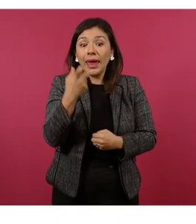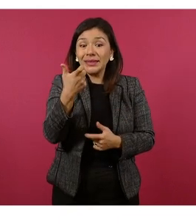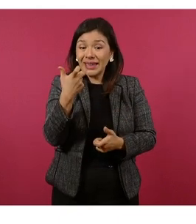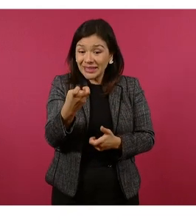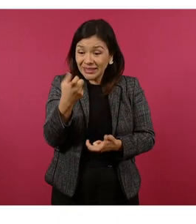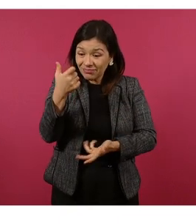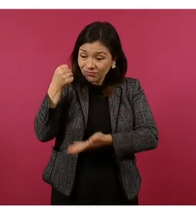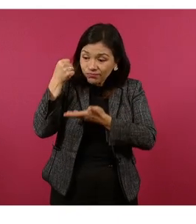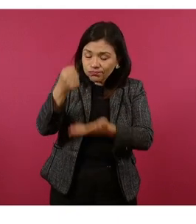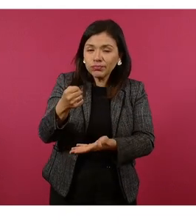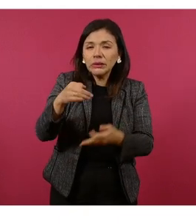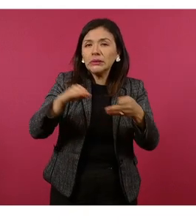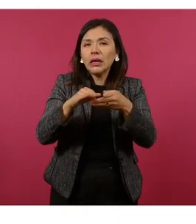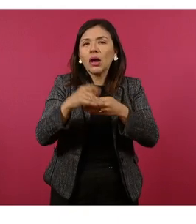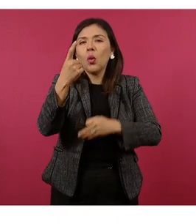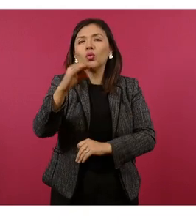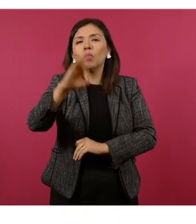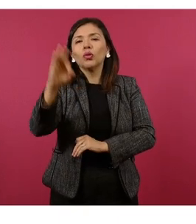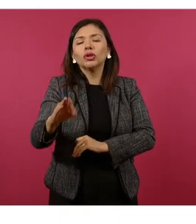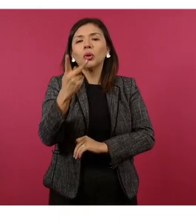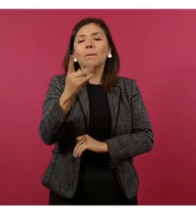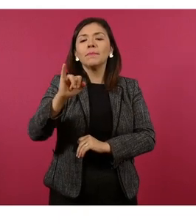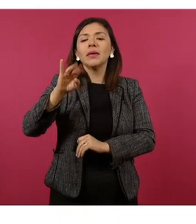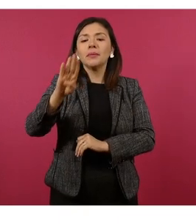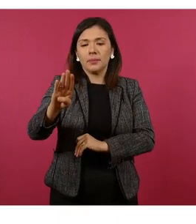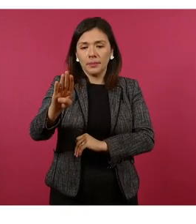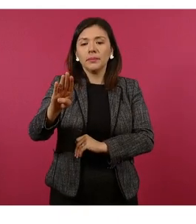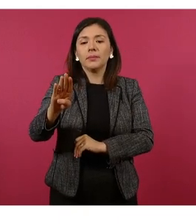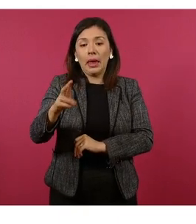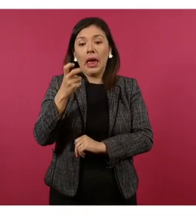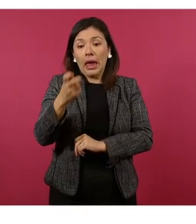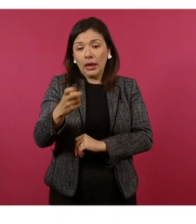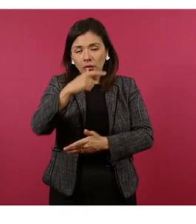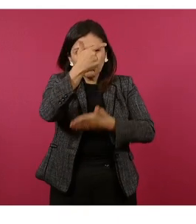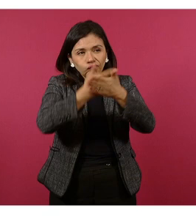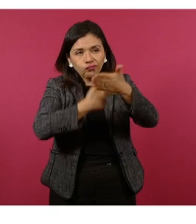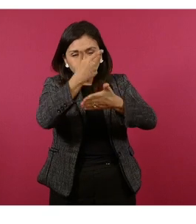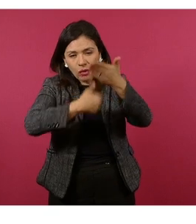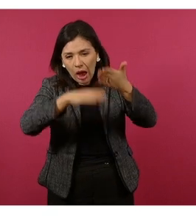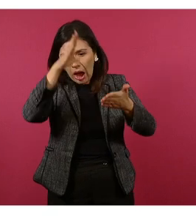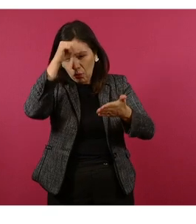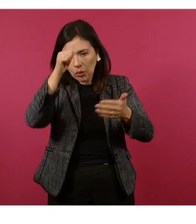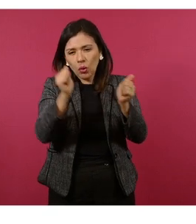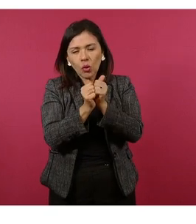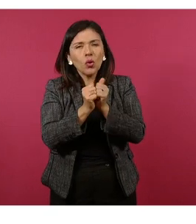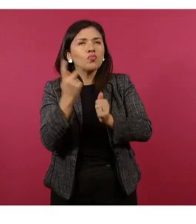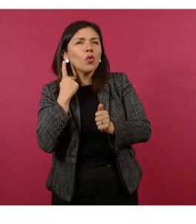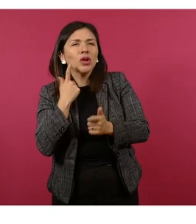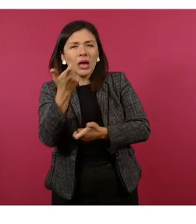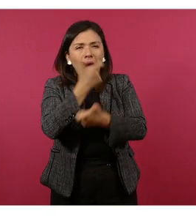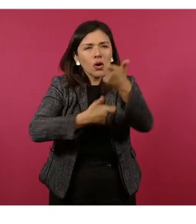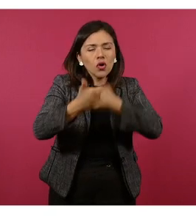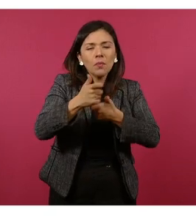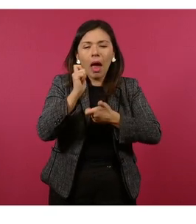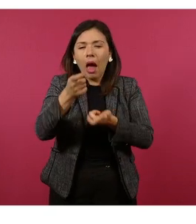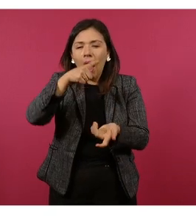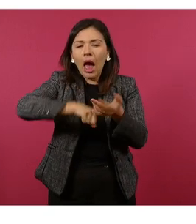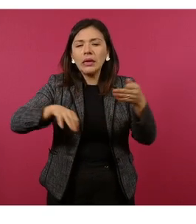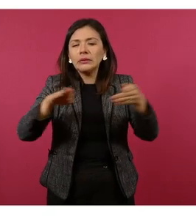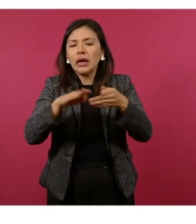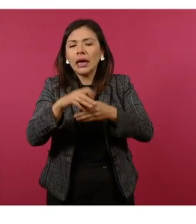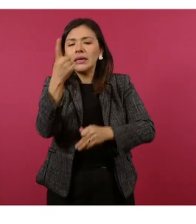aproximadamente 1% del producto interno bruto que de acuerdo con Los criterios generales de política económica equivalen a